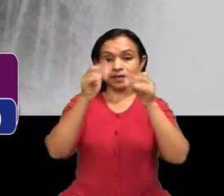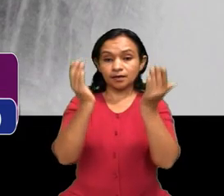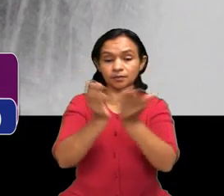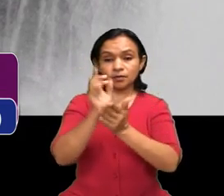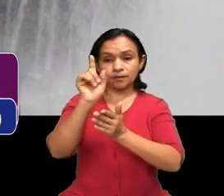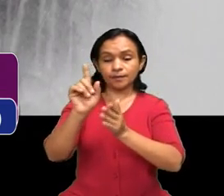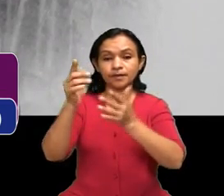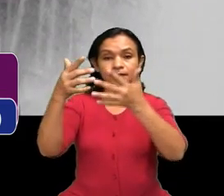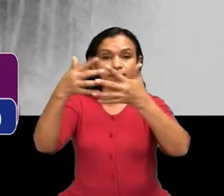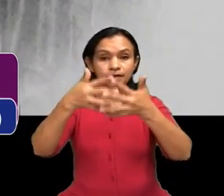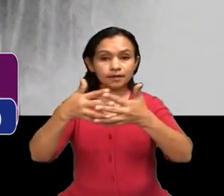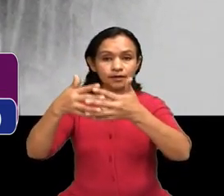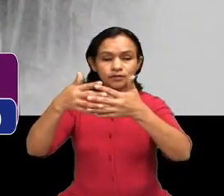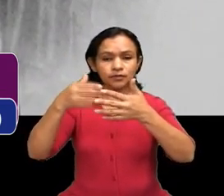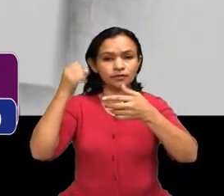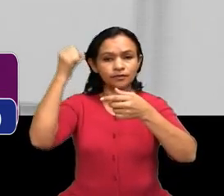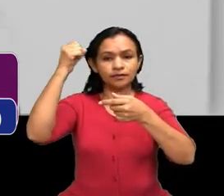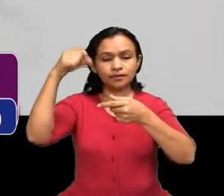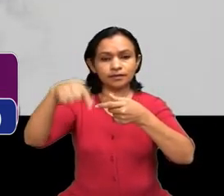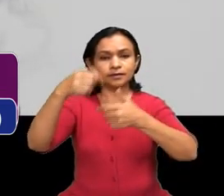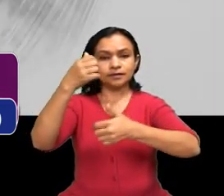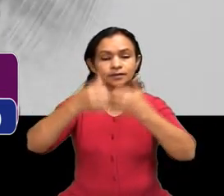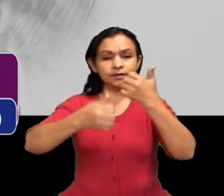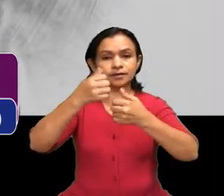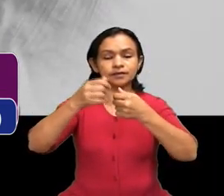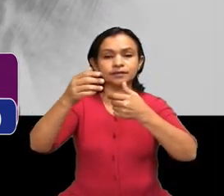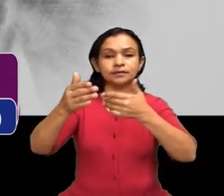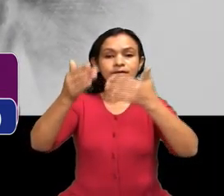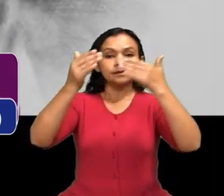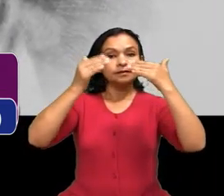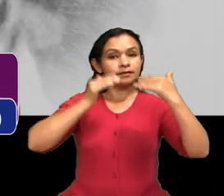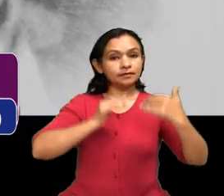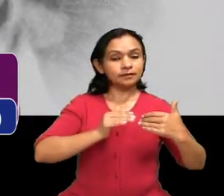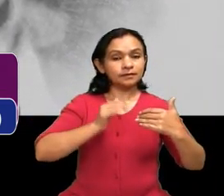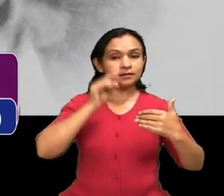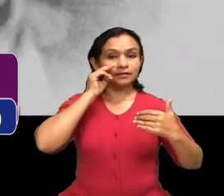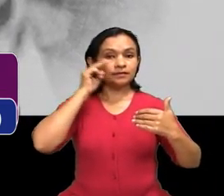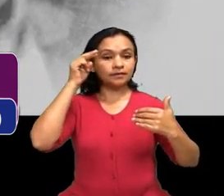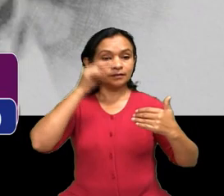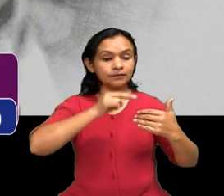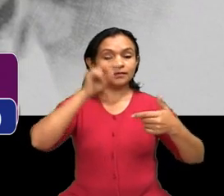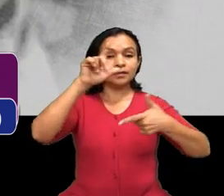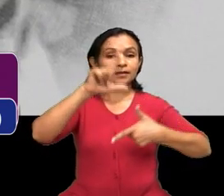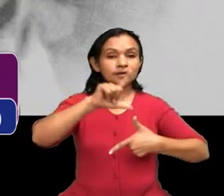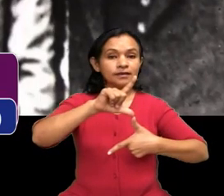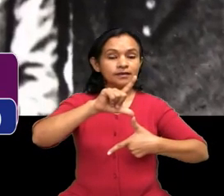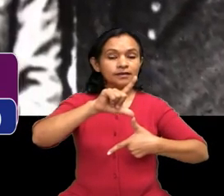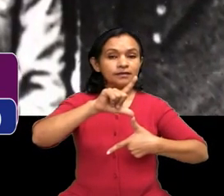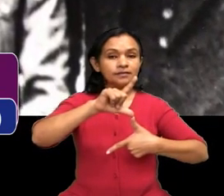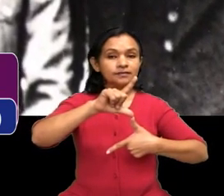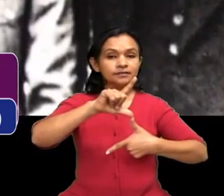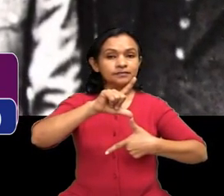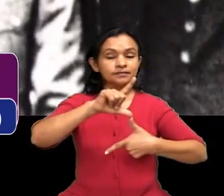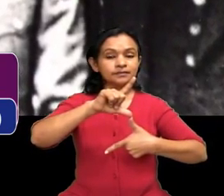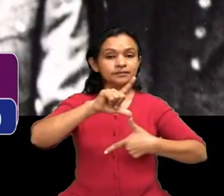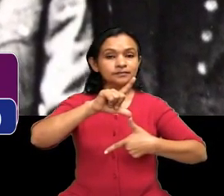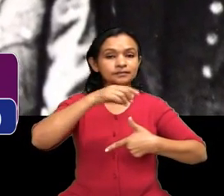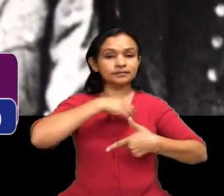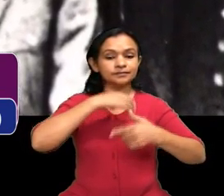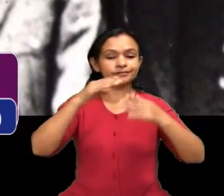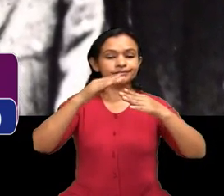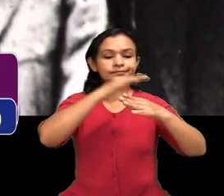Unidos sale airoso de este conflicto bélico y ve en América Latina su patio